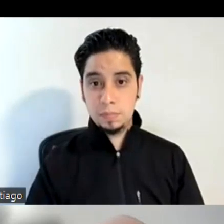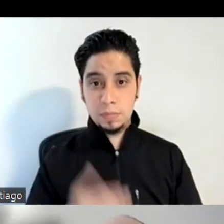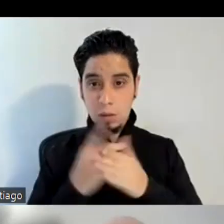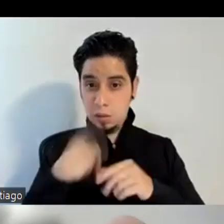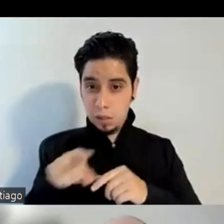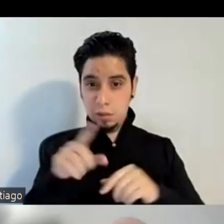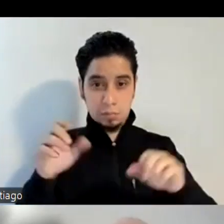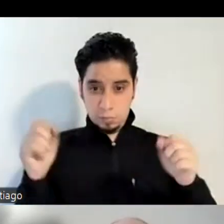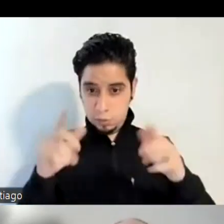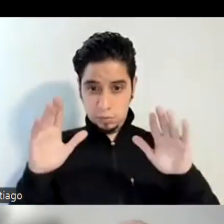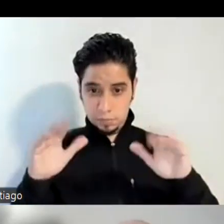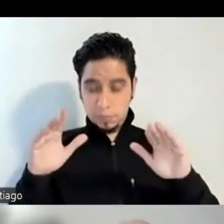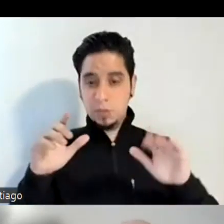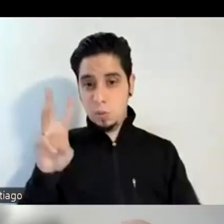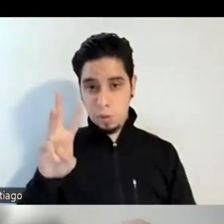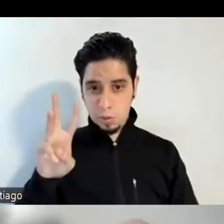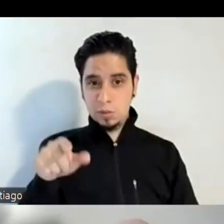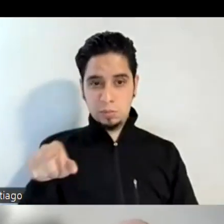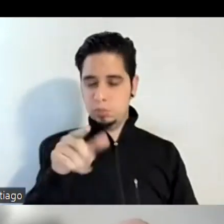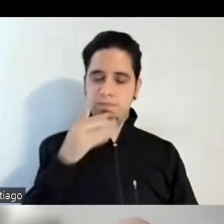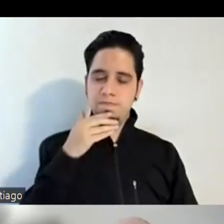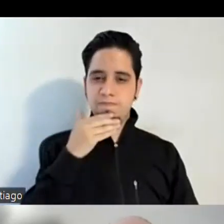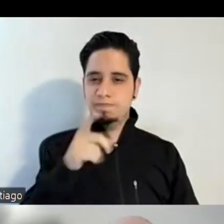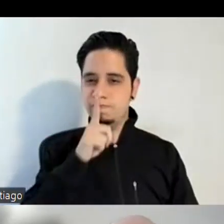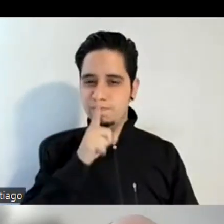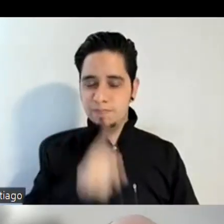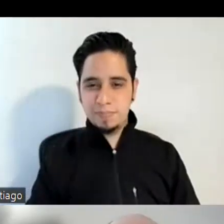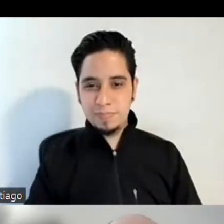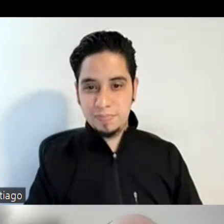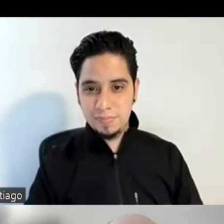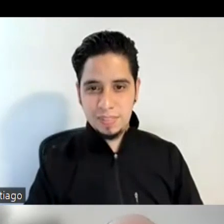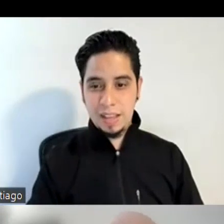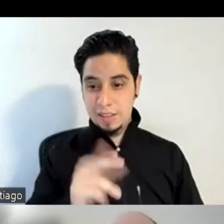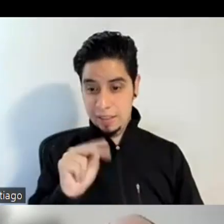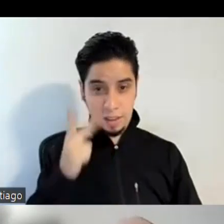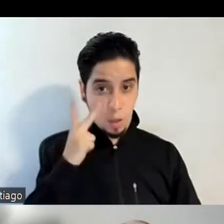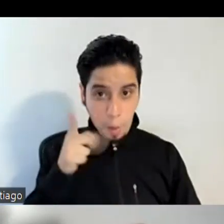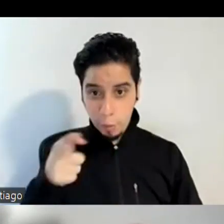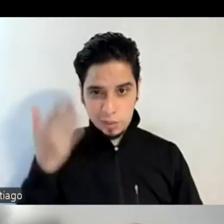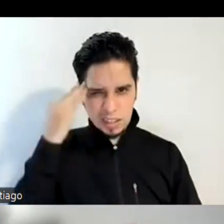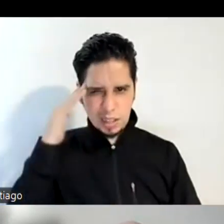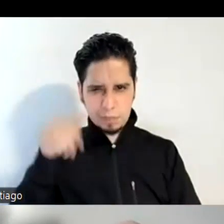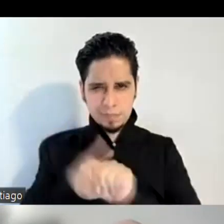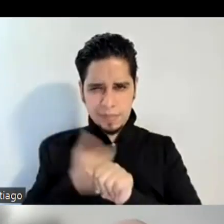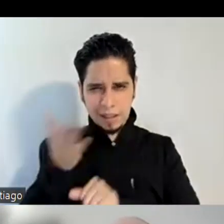José, los Javier, W, todos ustedes. Muchas aquí. Gracias. Y Shannon, que no lo veo, pero hola.